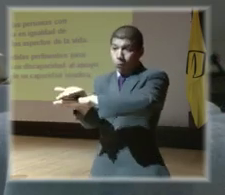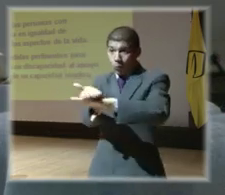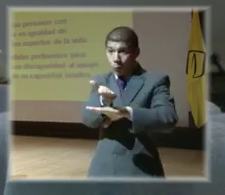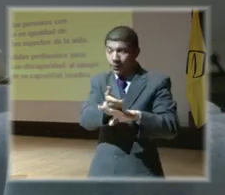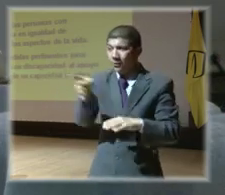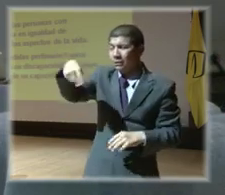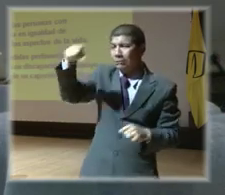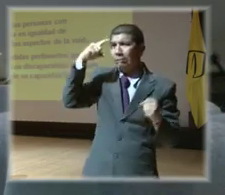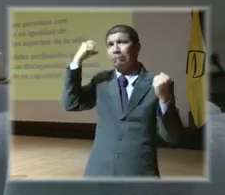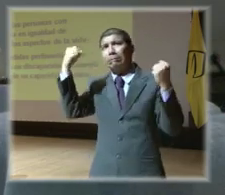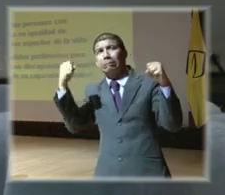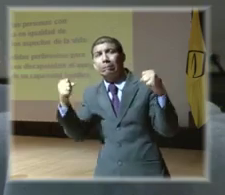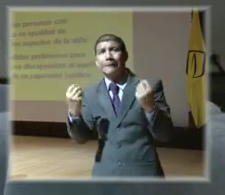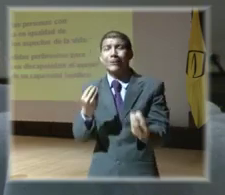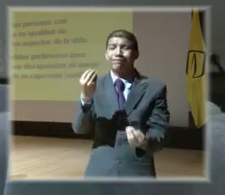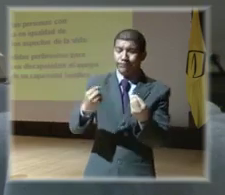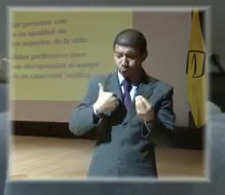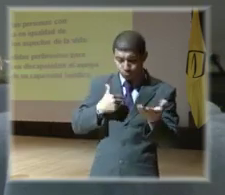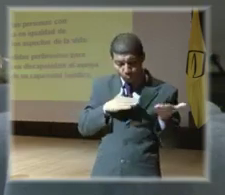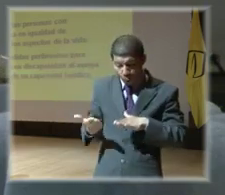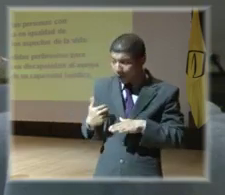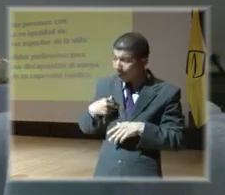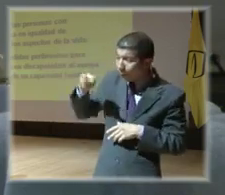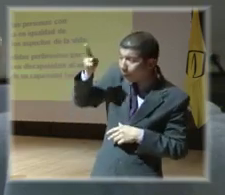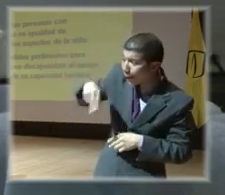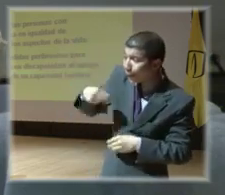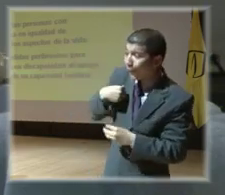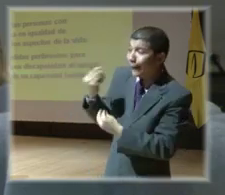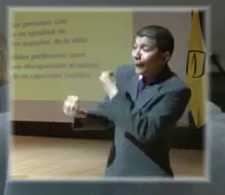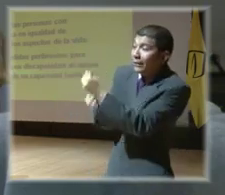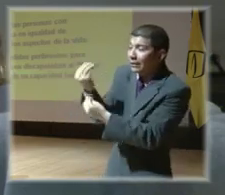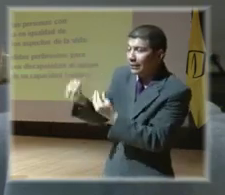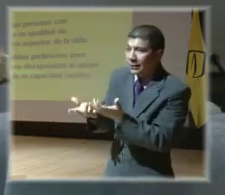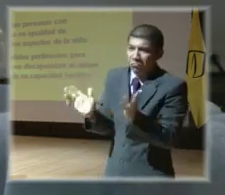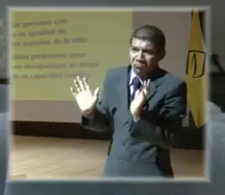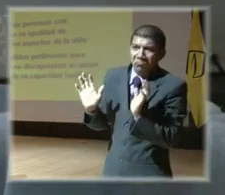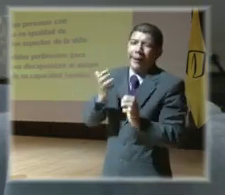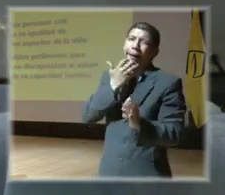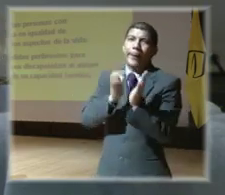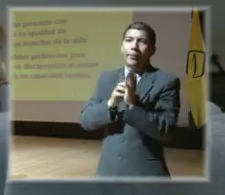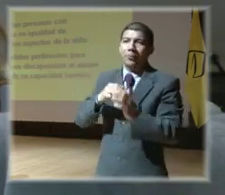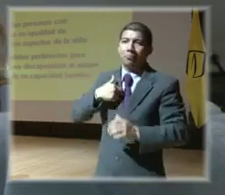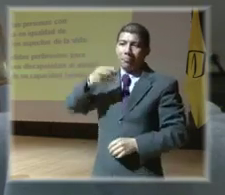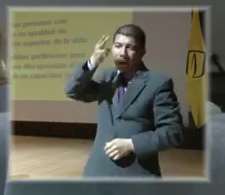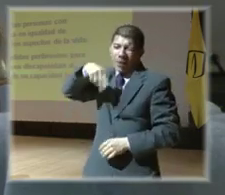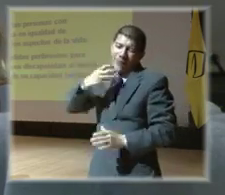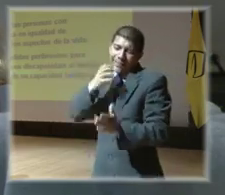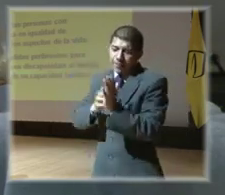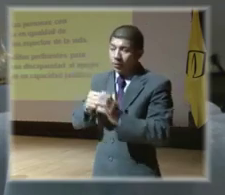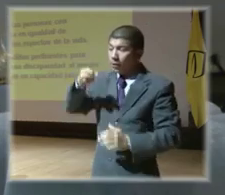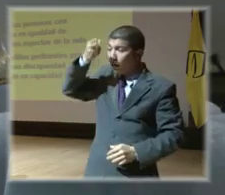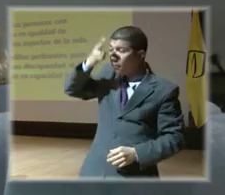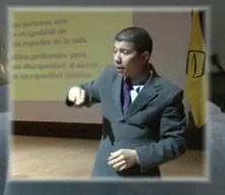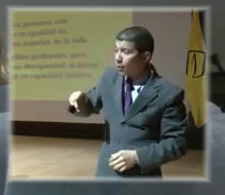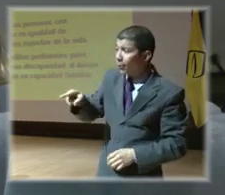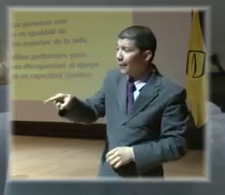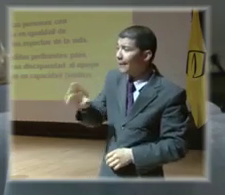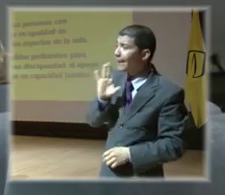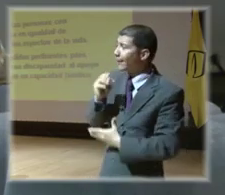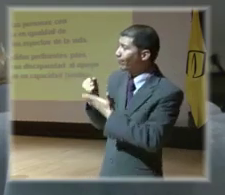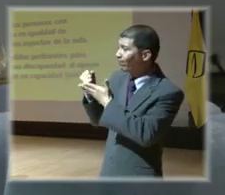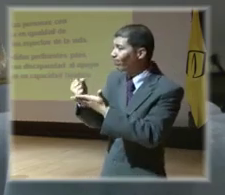Es decir, bueno, ¿cómo va a ser el sistema el día que yo me muera? Bueno, mi hijo, si estamos hablando, no sé, un caso hipotético, va a tener un sistema de apoyo